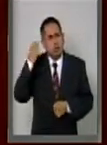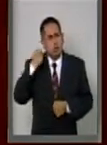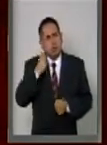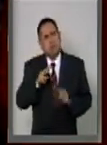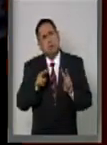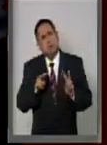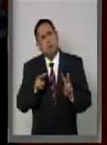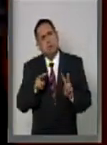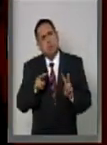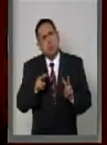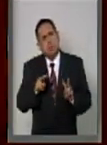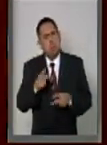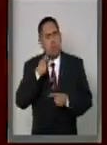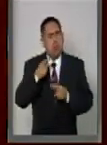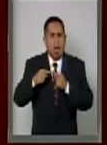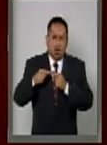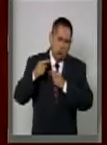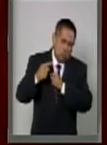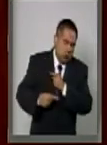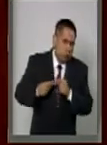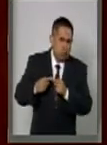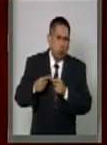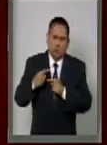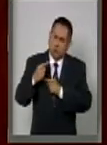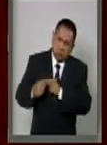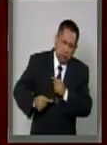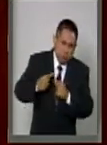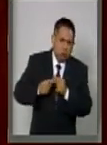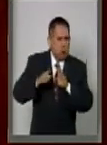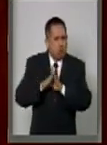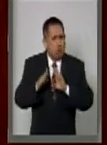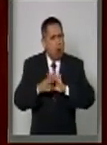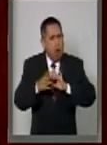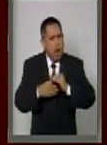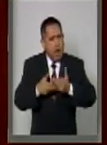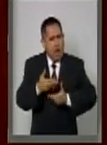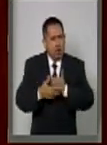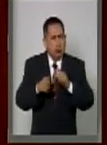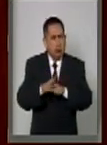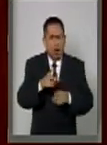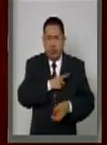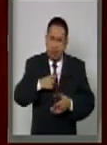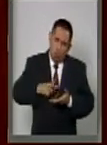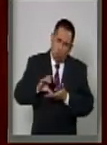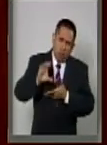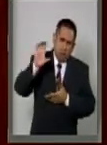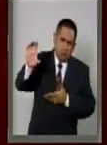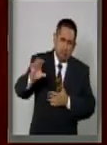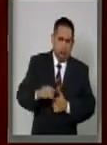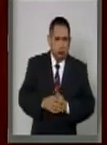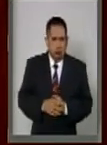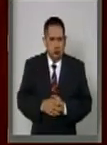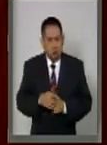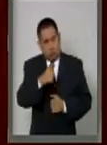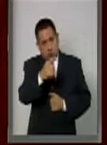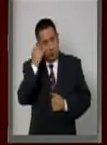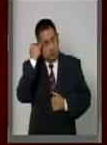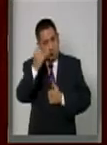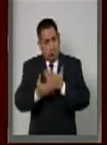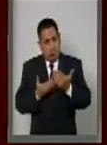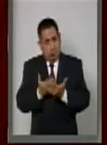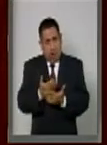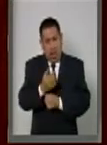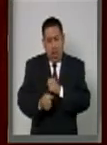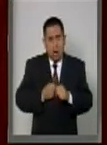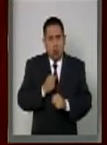la política anticíclica y la forma como se ha estado enfrentando el manejo de deuda, usted propuso para